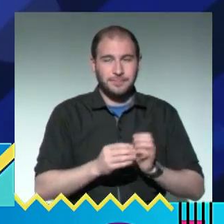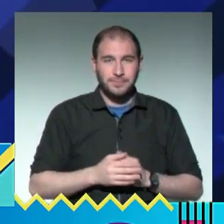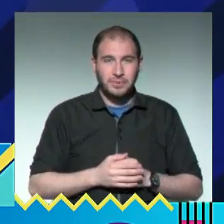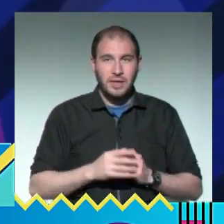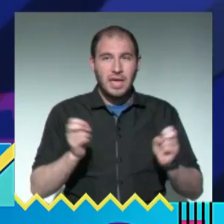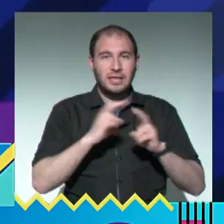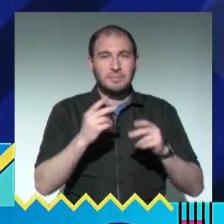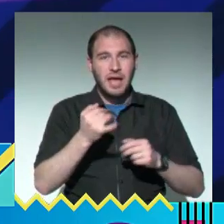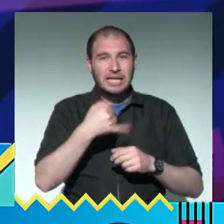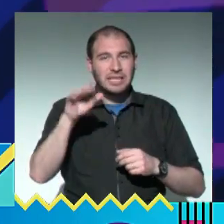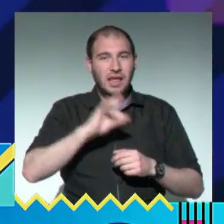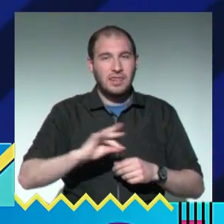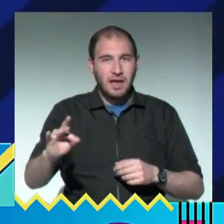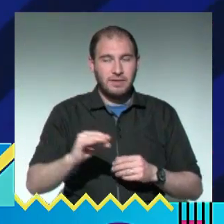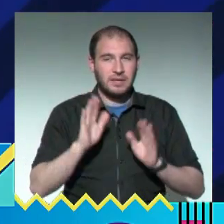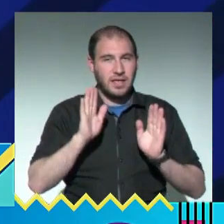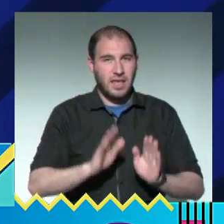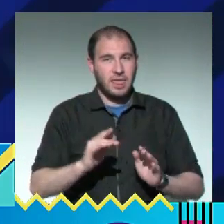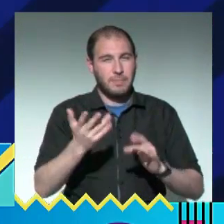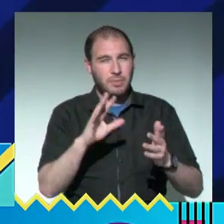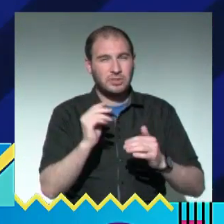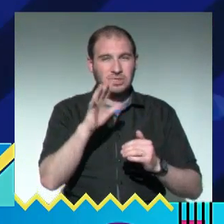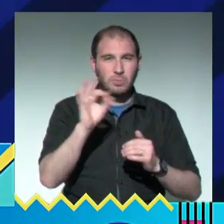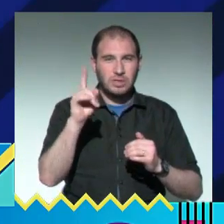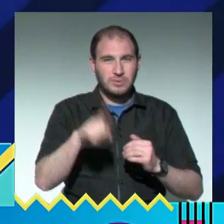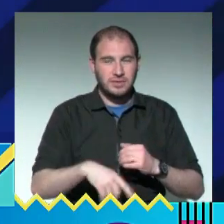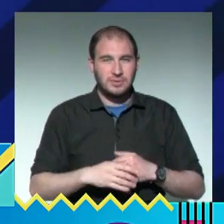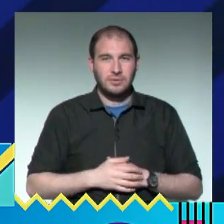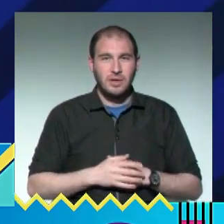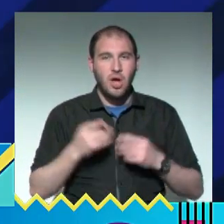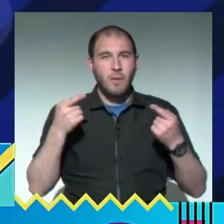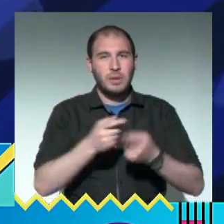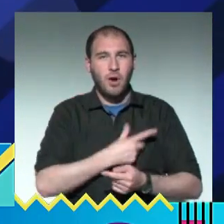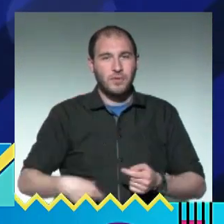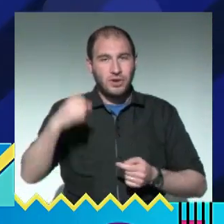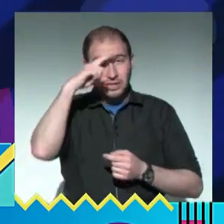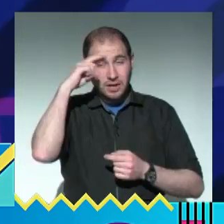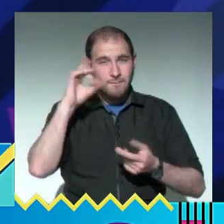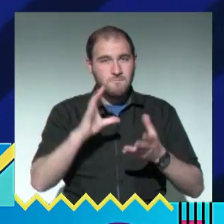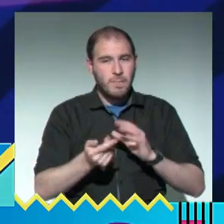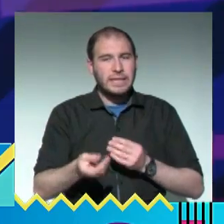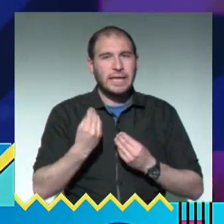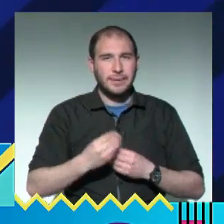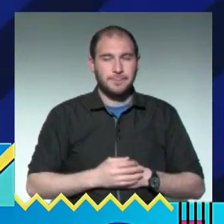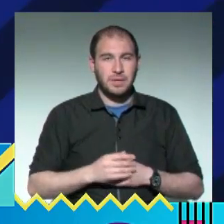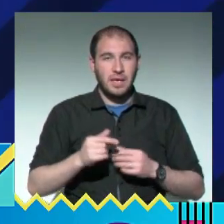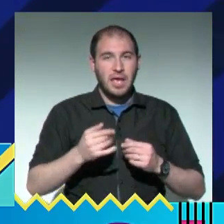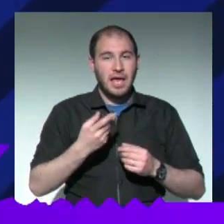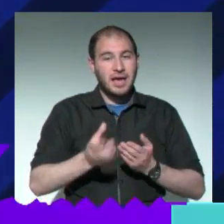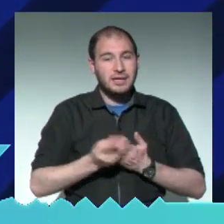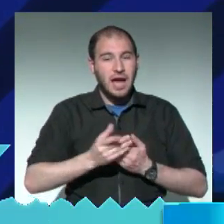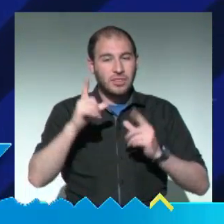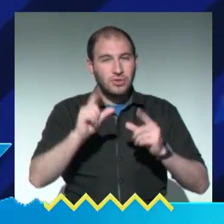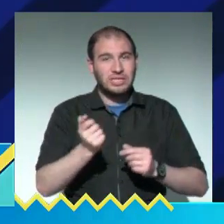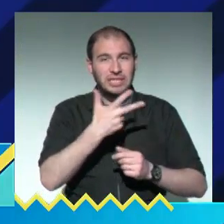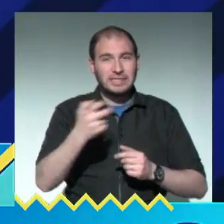los temas de los intereses de deuda que se mantendrán cerca de un 50%. Lo que busca el Gobierno Nacional de esta manera es reducir los gastos, cerca